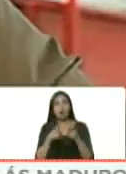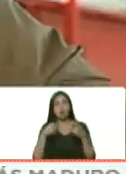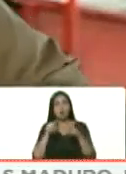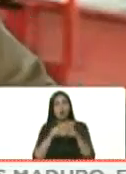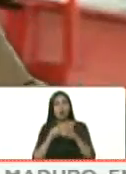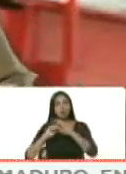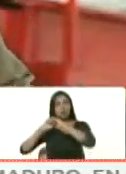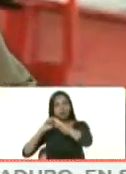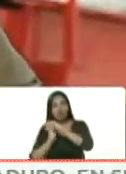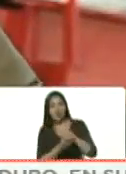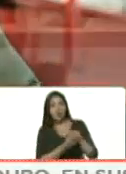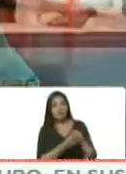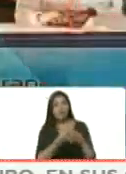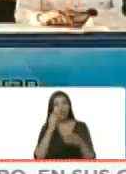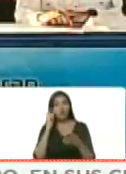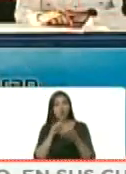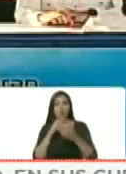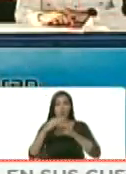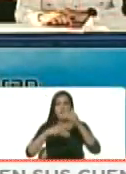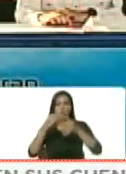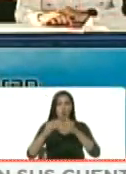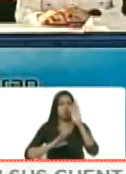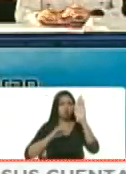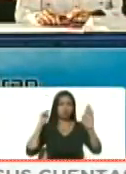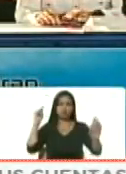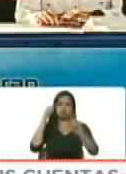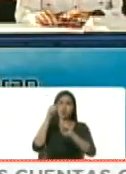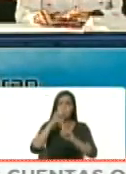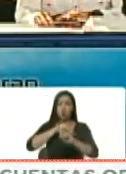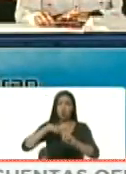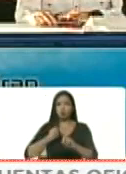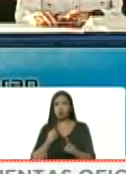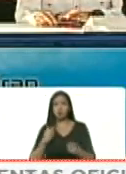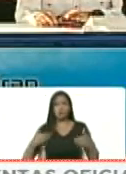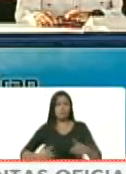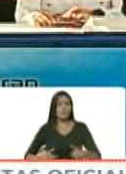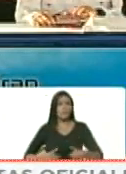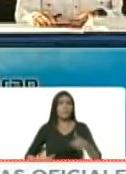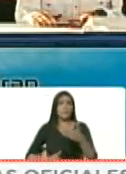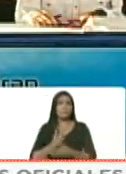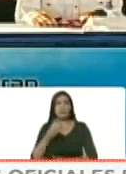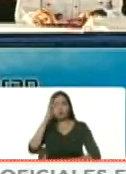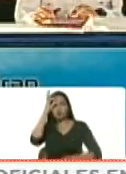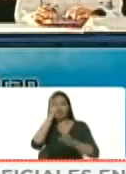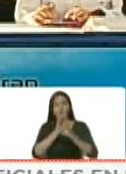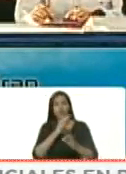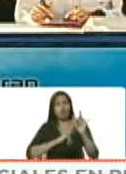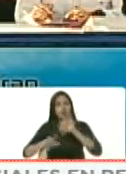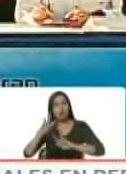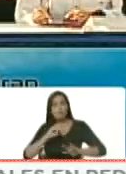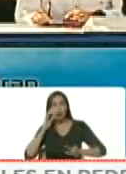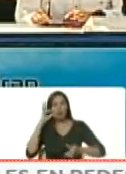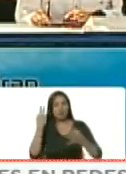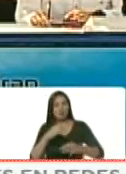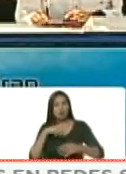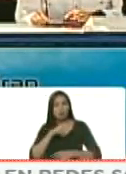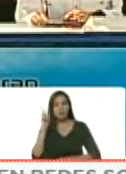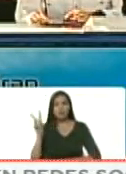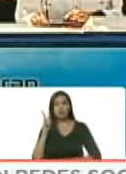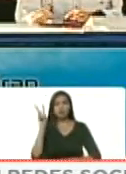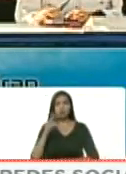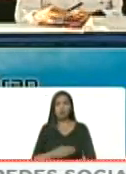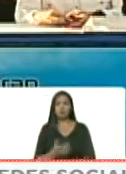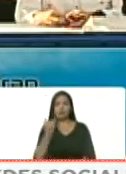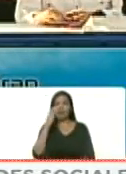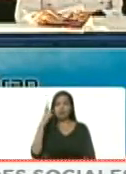béisbol, señoras y señores, poco a poco vamos lejos. Con perseverancia, con fe, con amor, creyendo en Venezuela. Hay